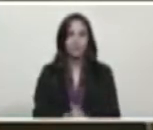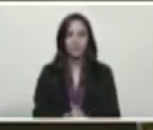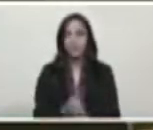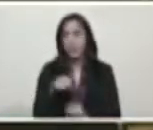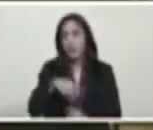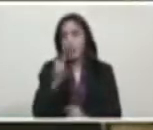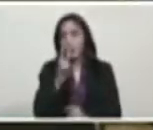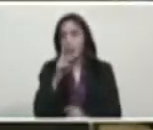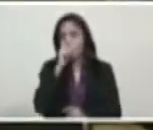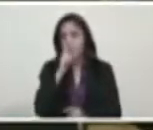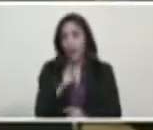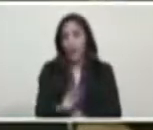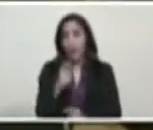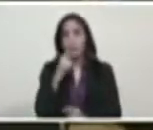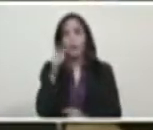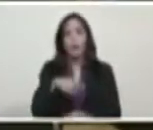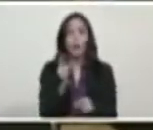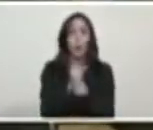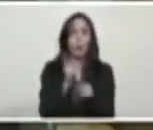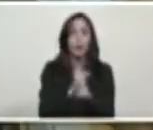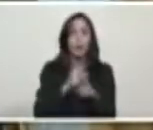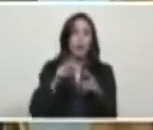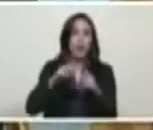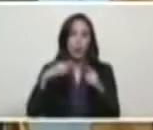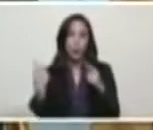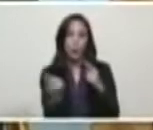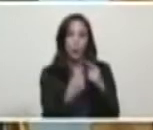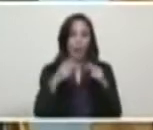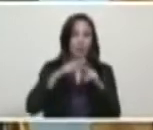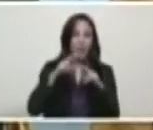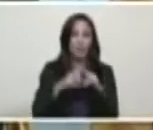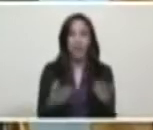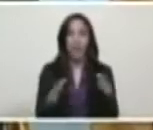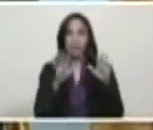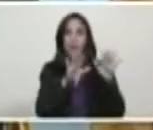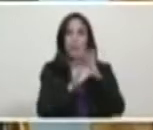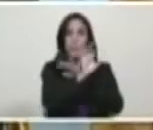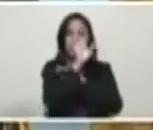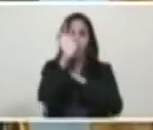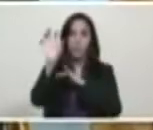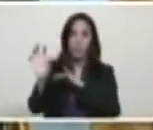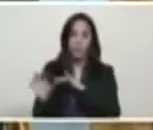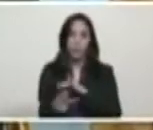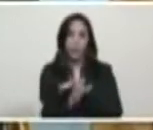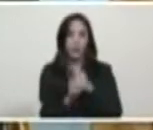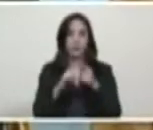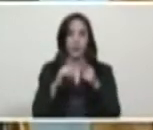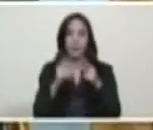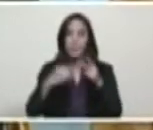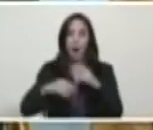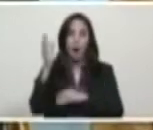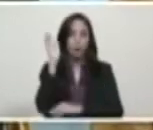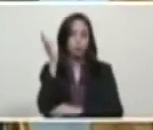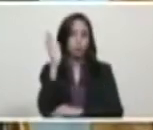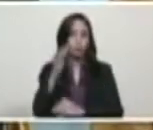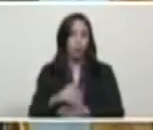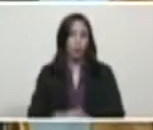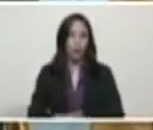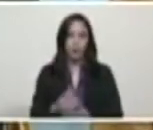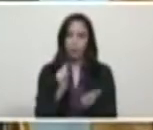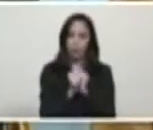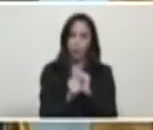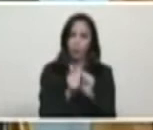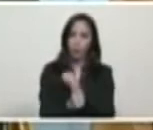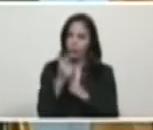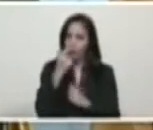Venezuela este año se ha hecho la vuelta al Táchira en bicicleta con delegaciones de más de 10 países. El Congreso Internacional de Deporte